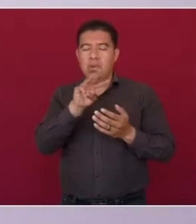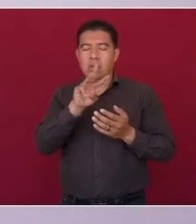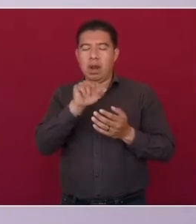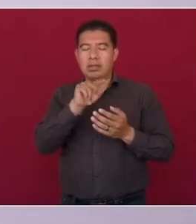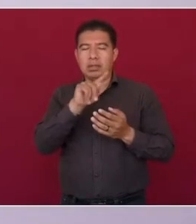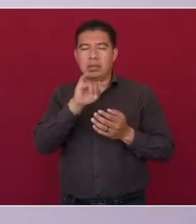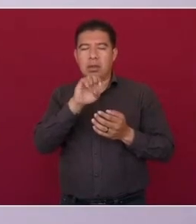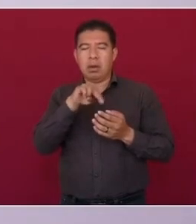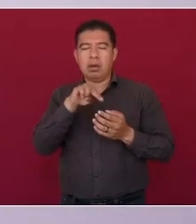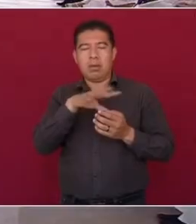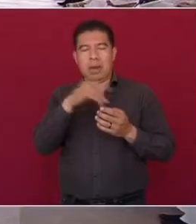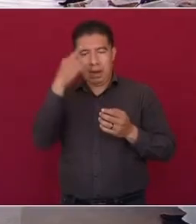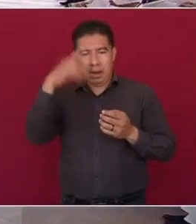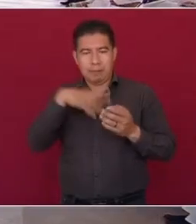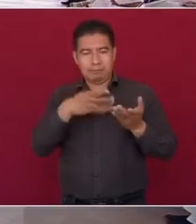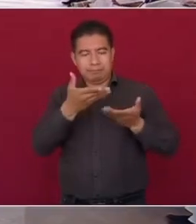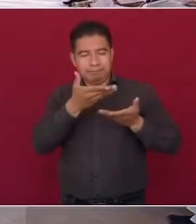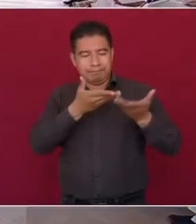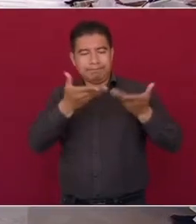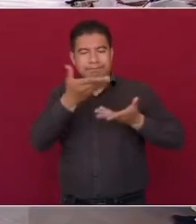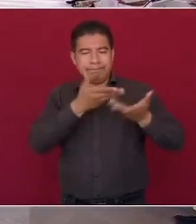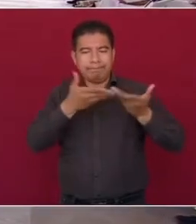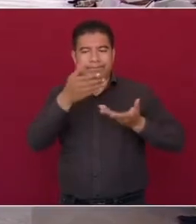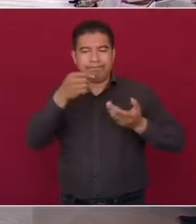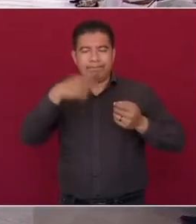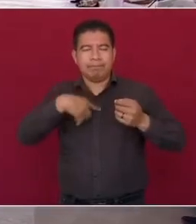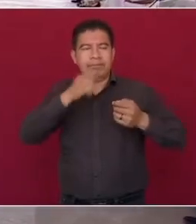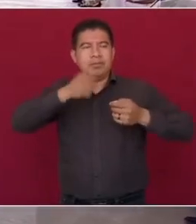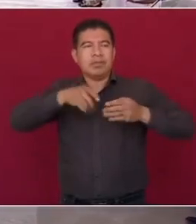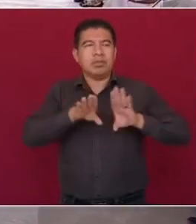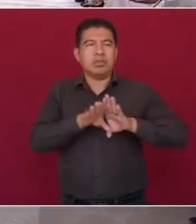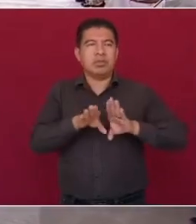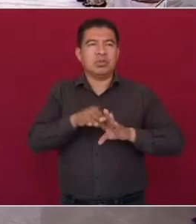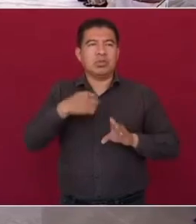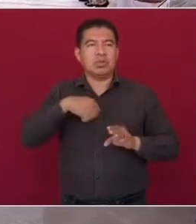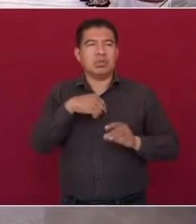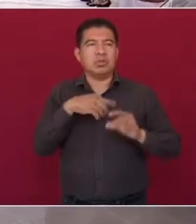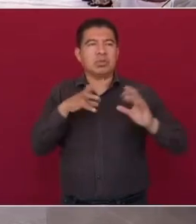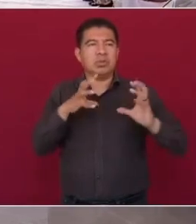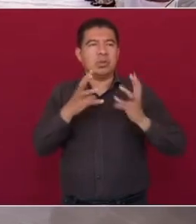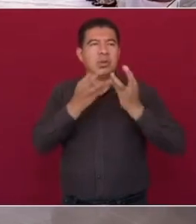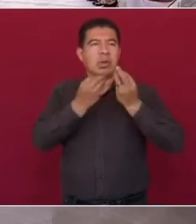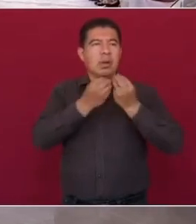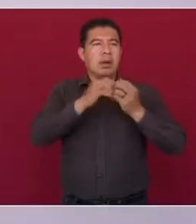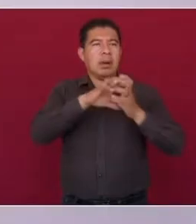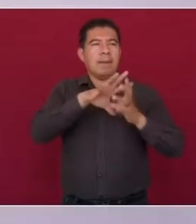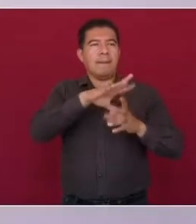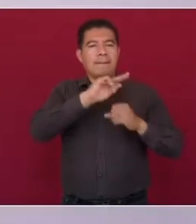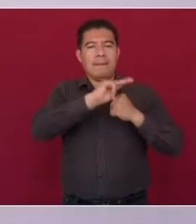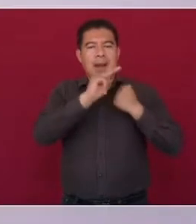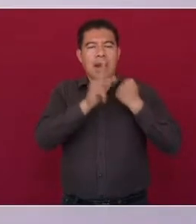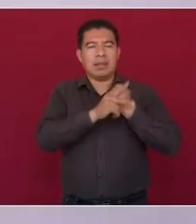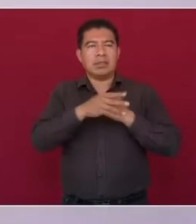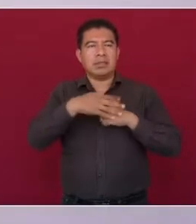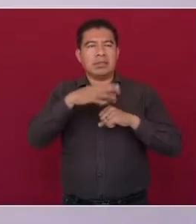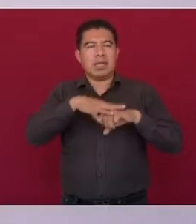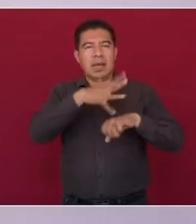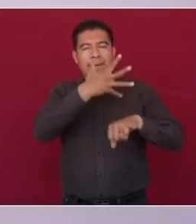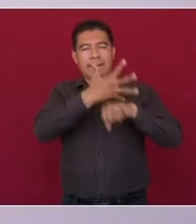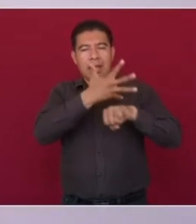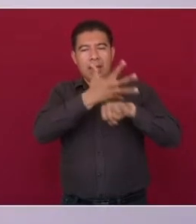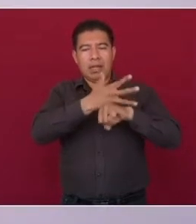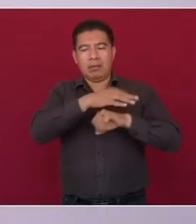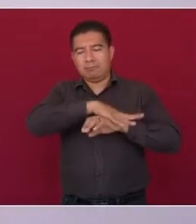mutuo, como el de la integración de todos los países de América con